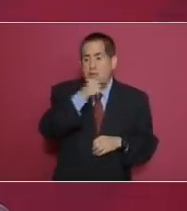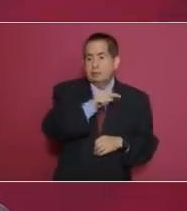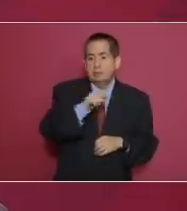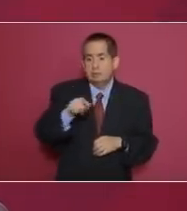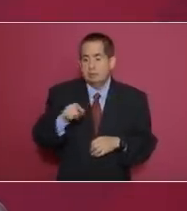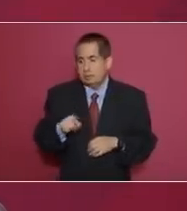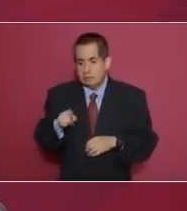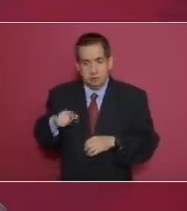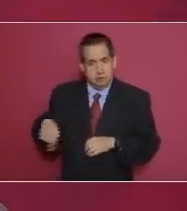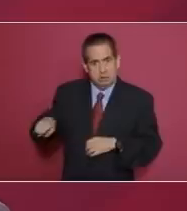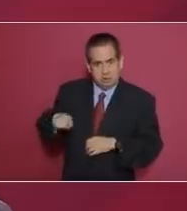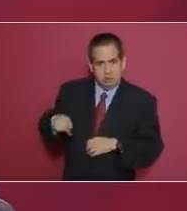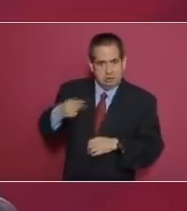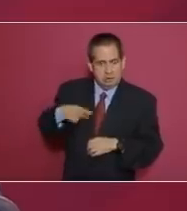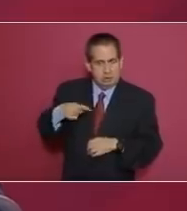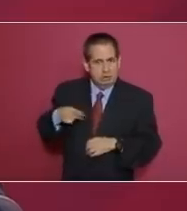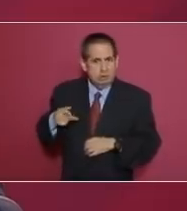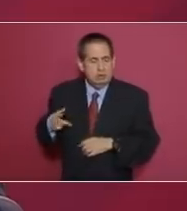a